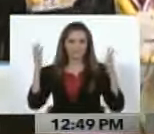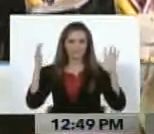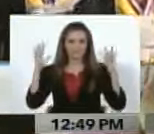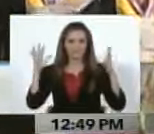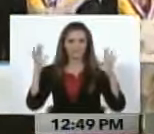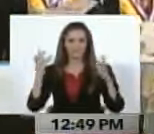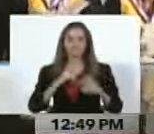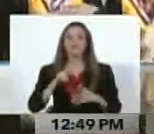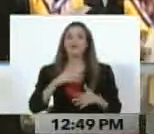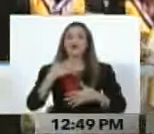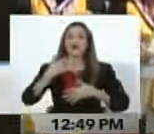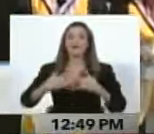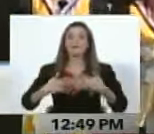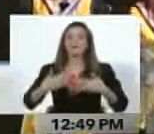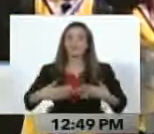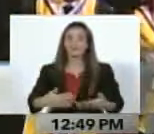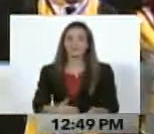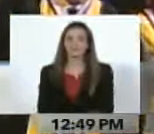Hemos avanzado